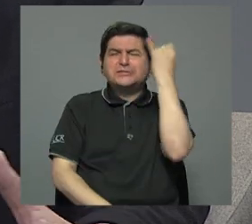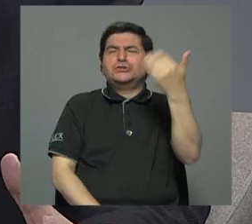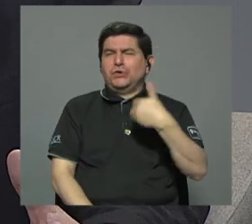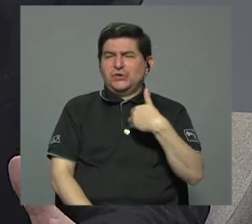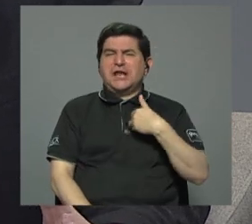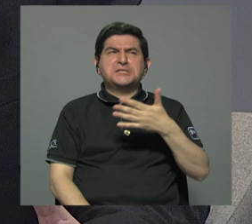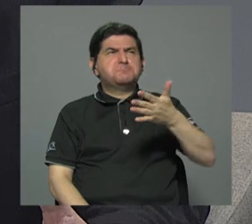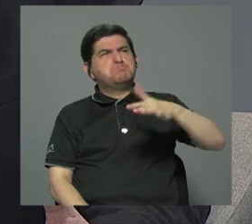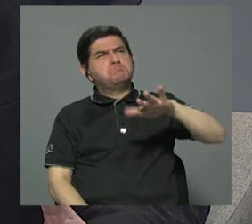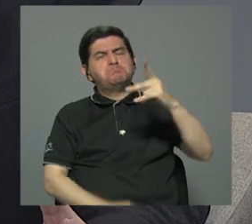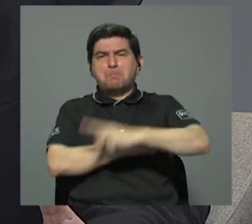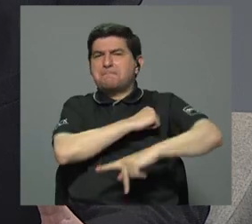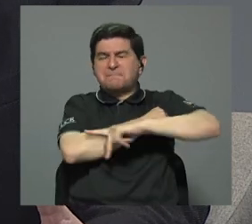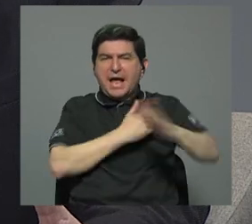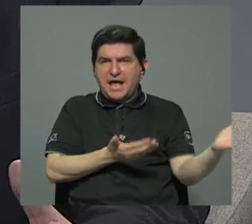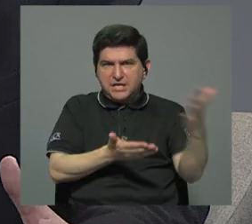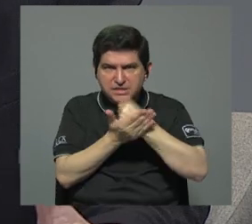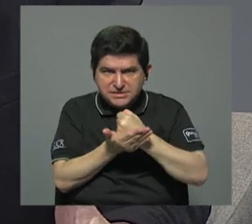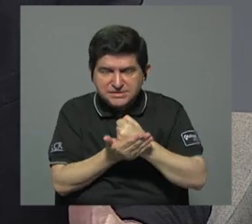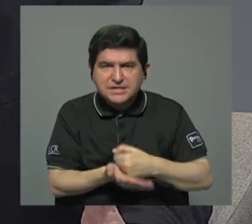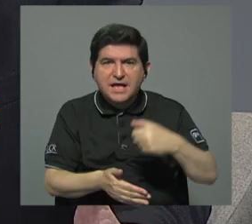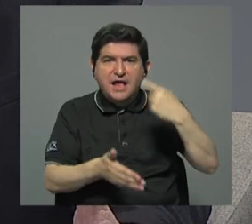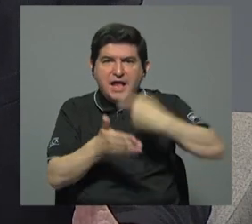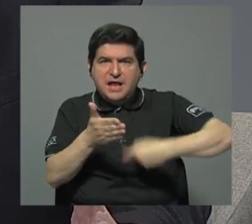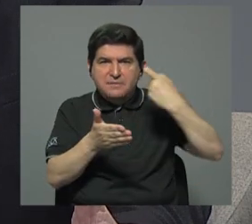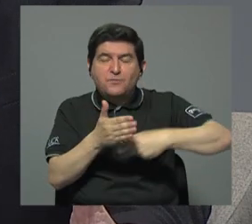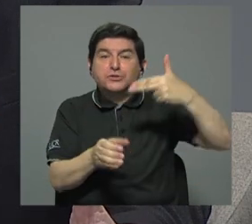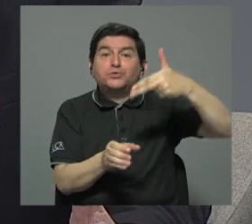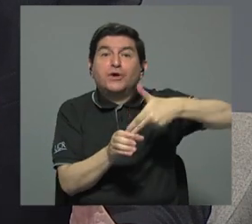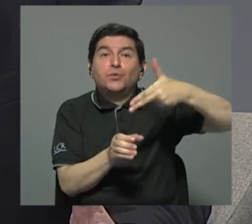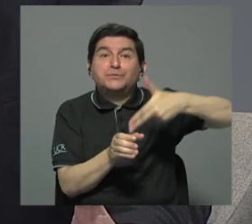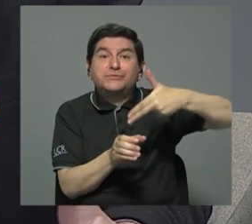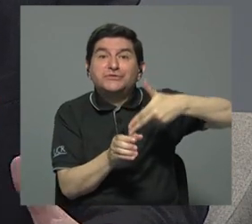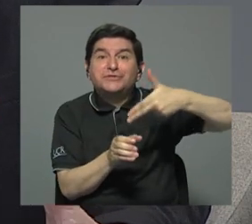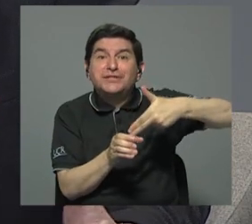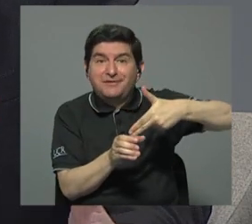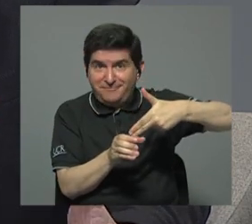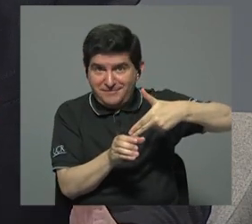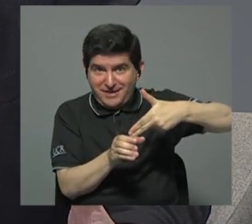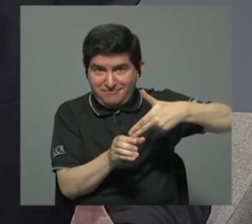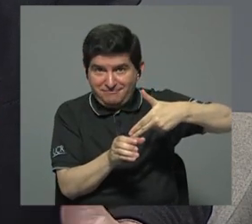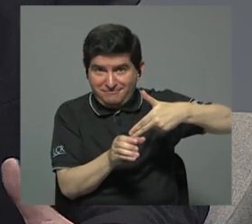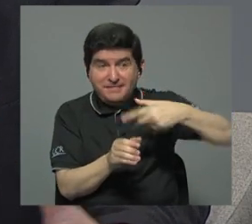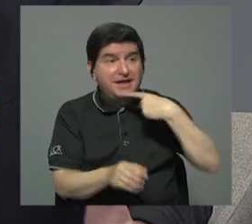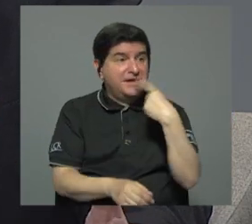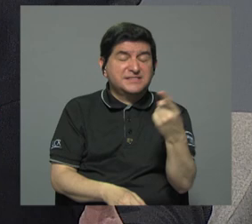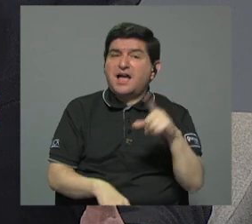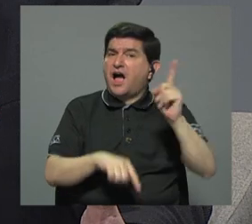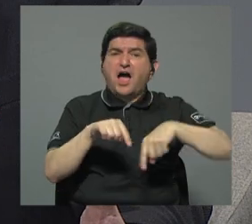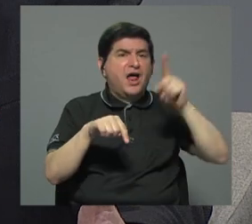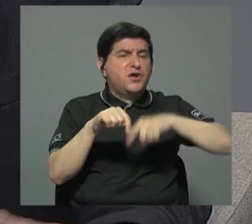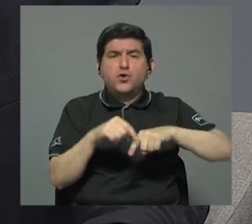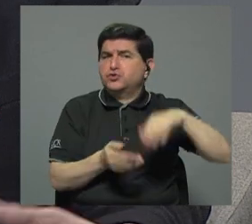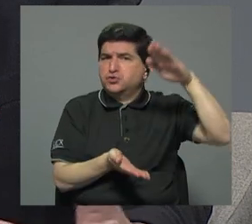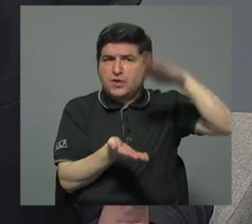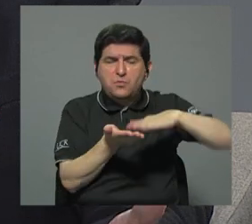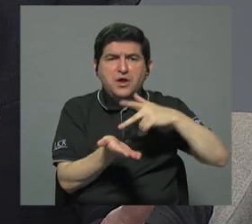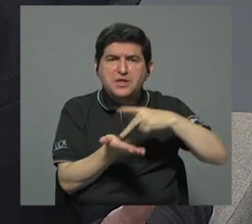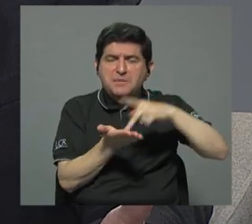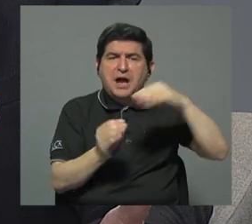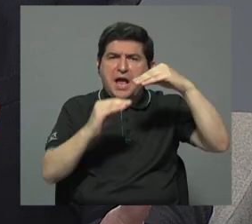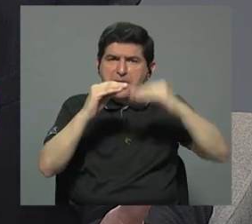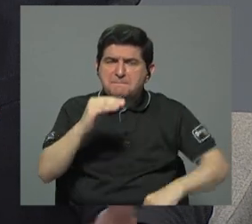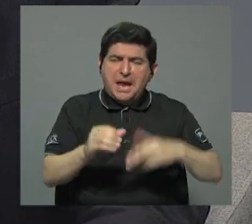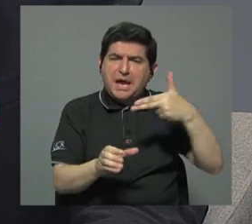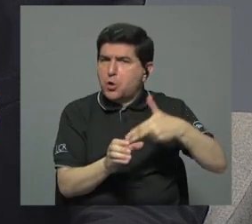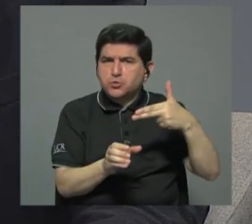es más o menos lo que el país recoge por el impuesto a los combustibles, que se nos ha dicho acá que no se puede rebajar para que paguemos menos por el precio